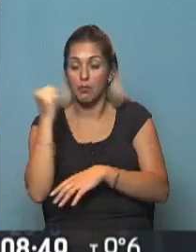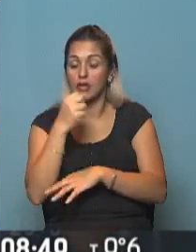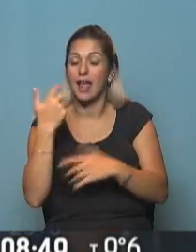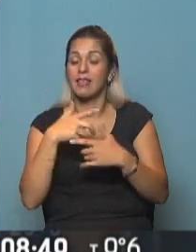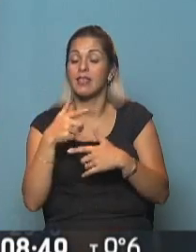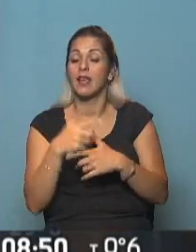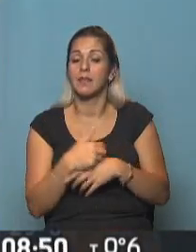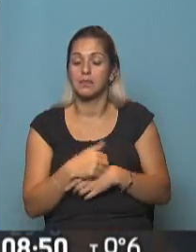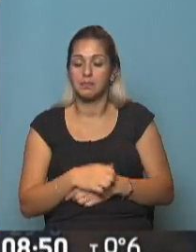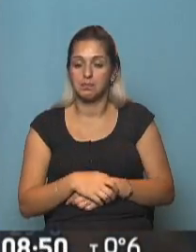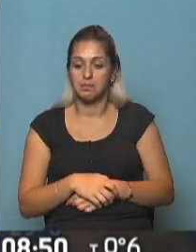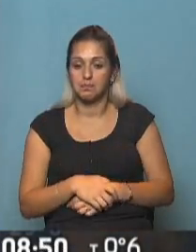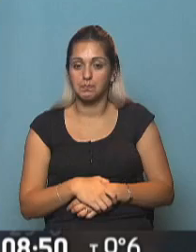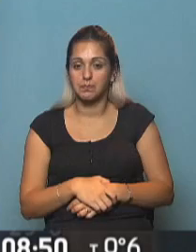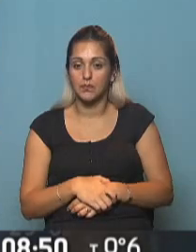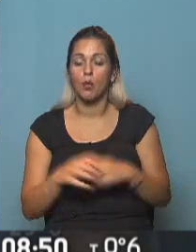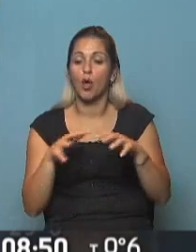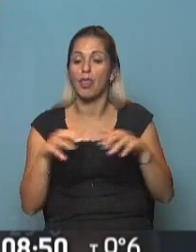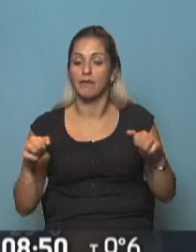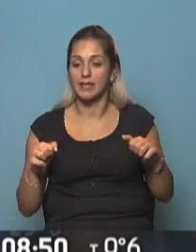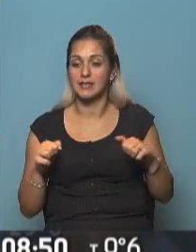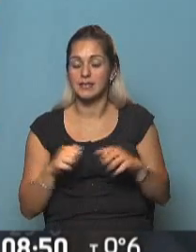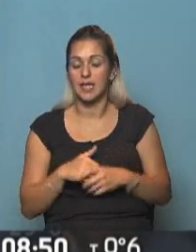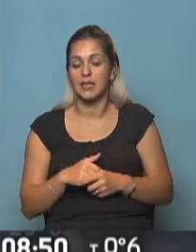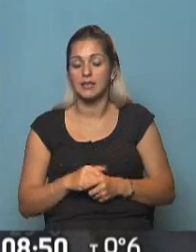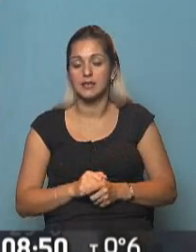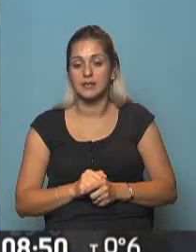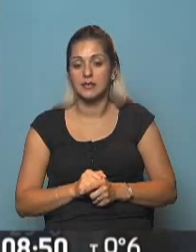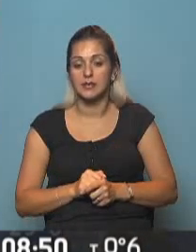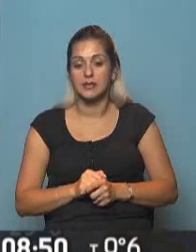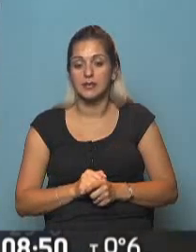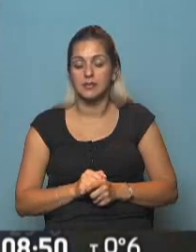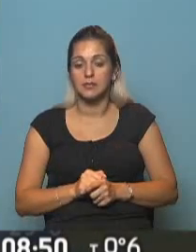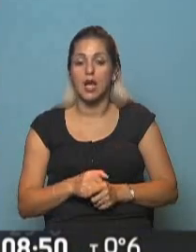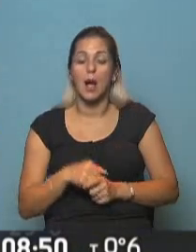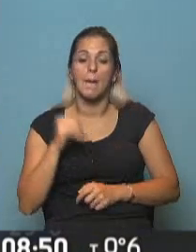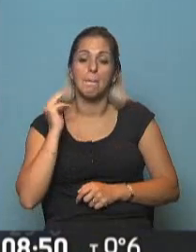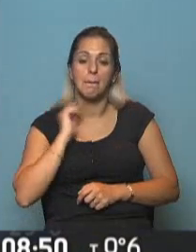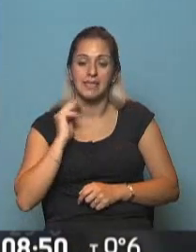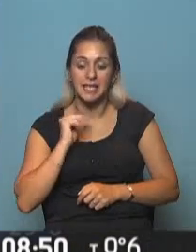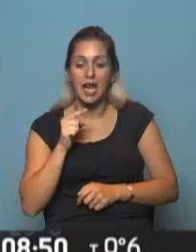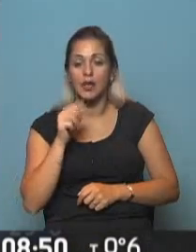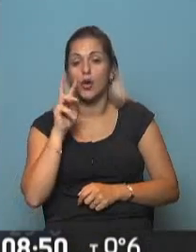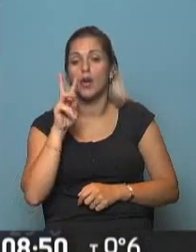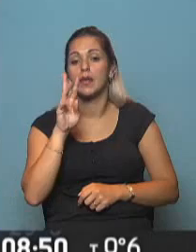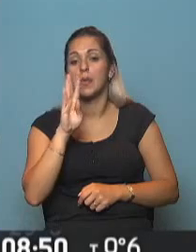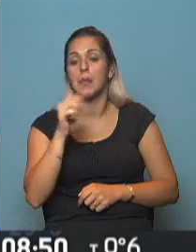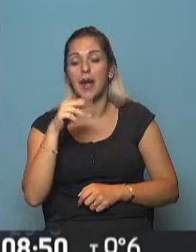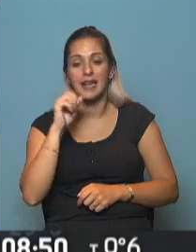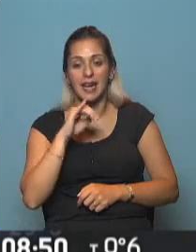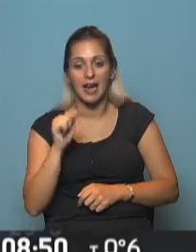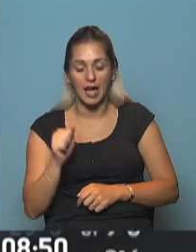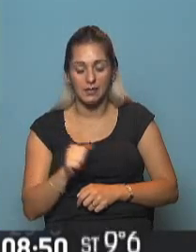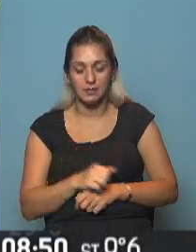equipo argentino. Un doble 5 conformado por Mascherano y Vanega. Vanega que me da la sensación de un paso